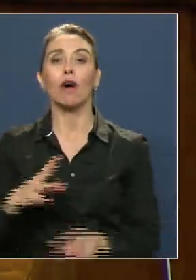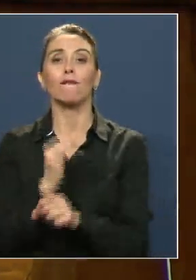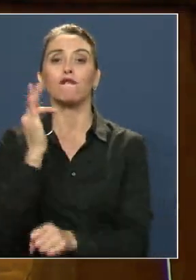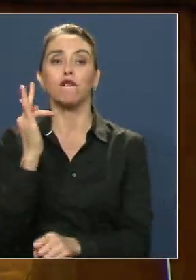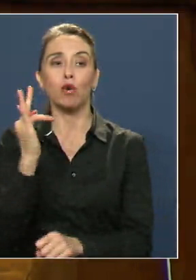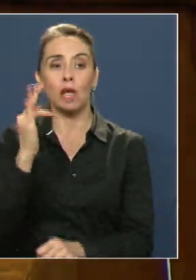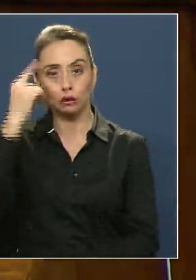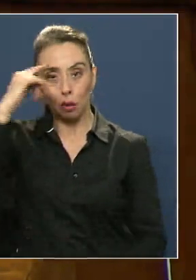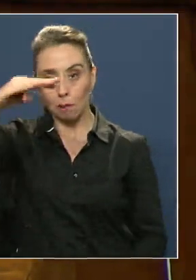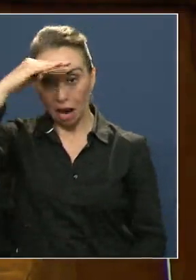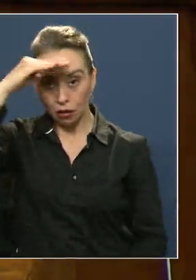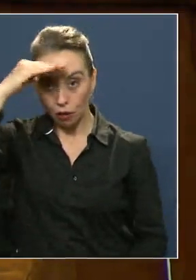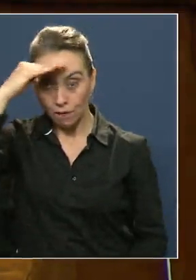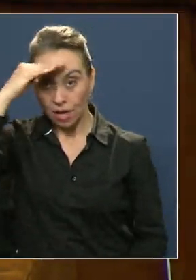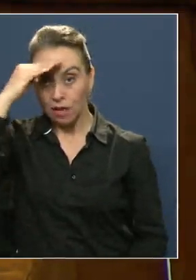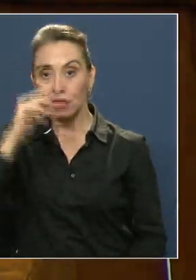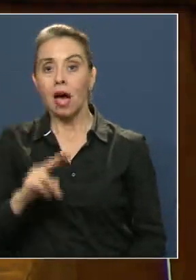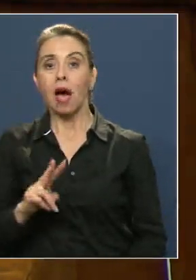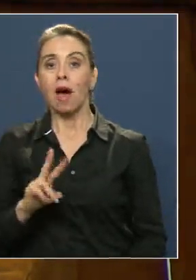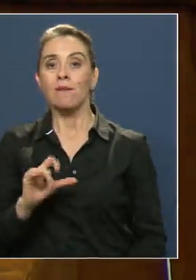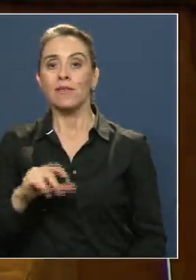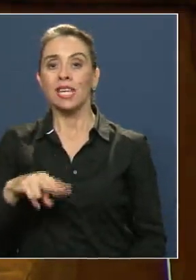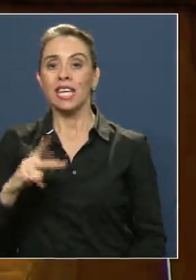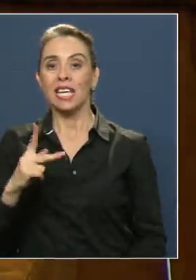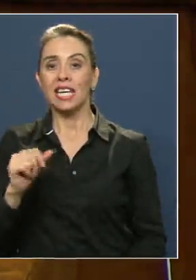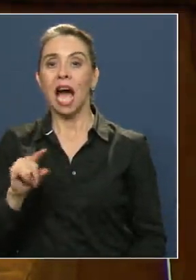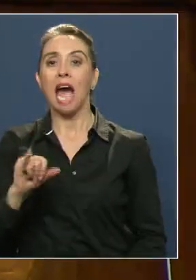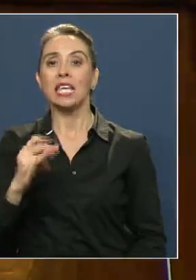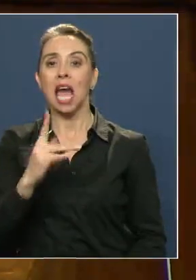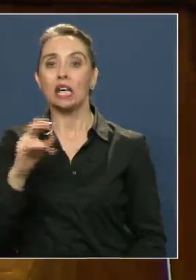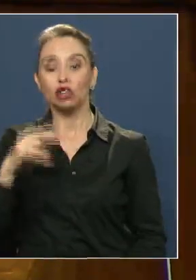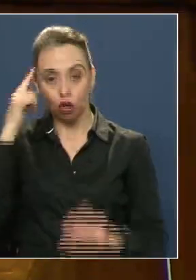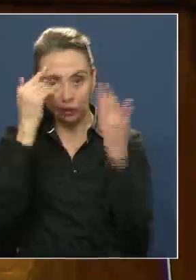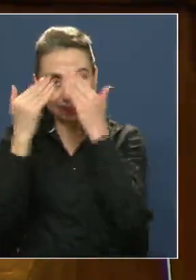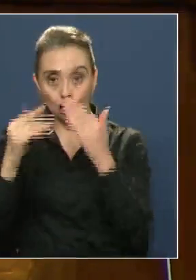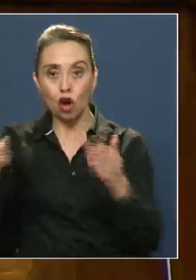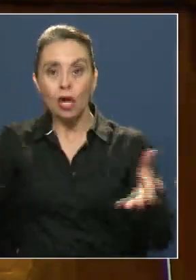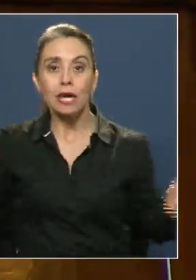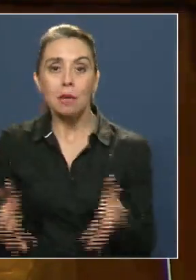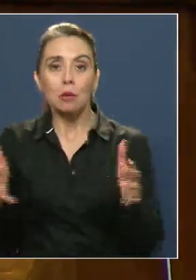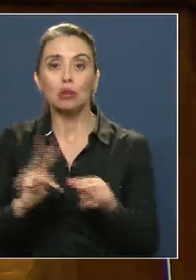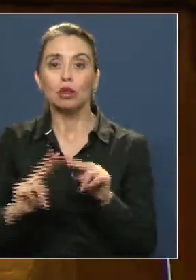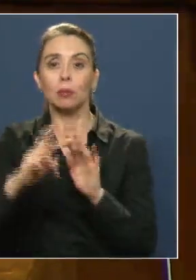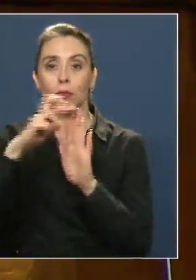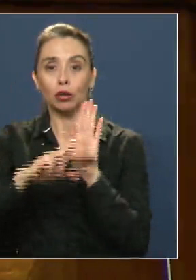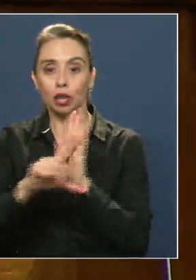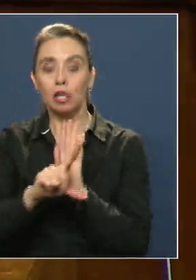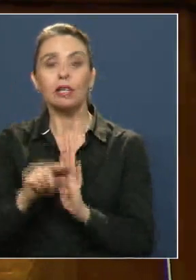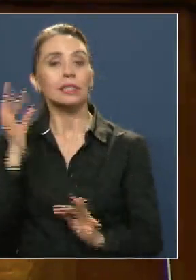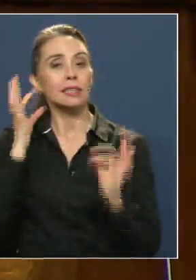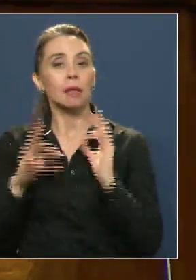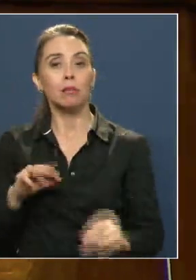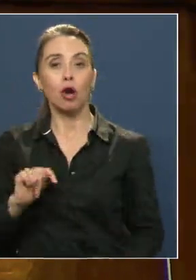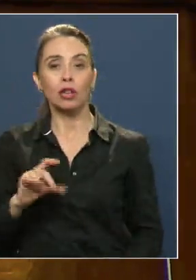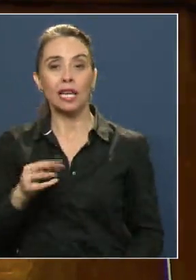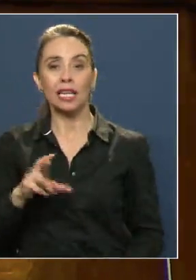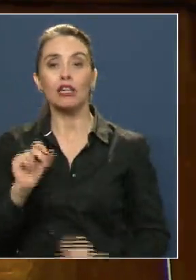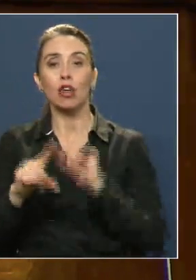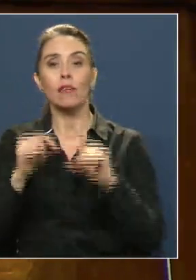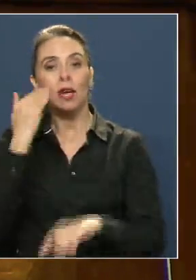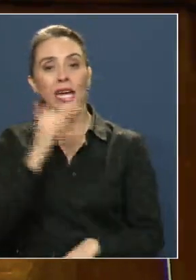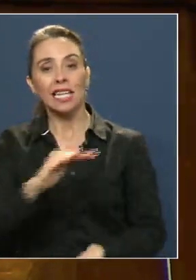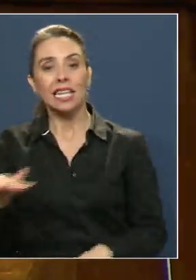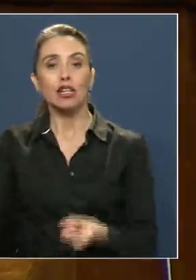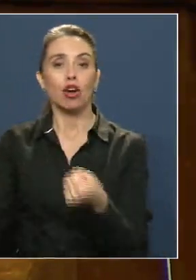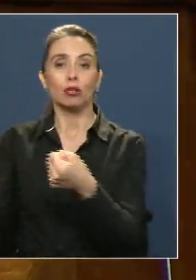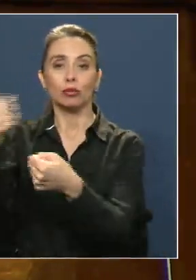la Confianza. Vinca Jackson, psicóloga e impulsora de este proyecto. María Luisa Montenegro, defensora de la niñez